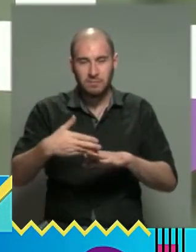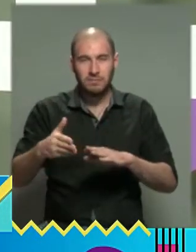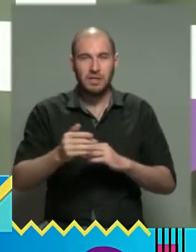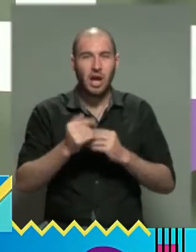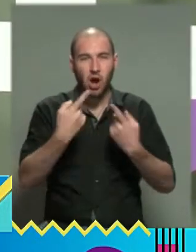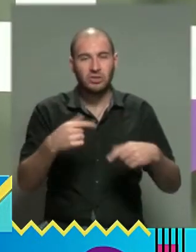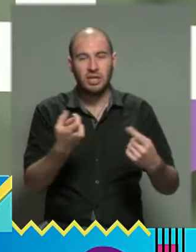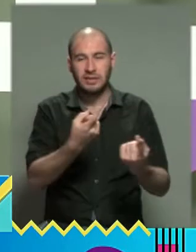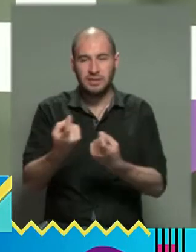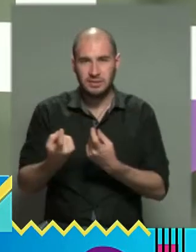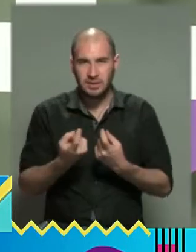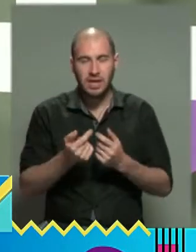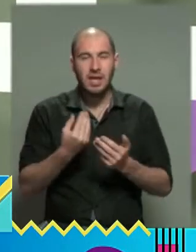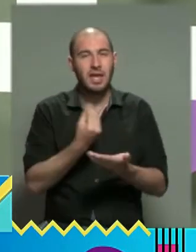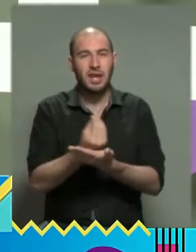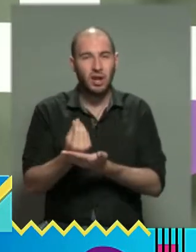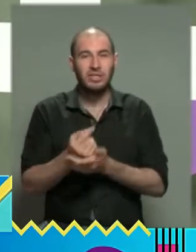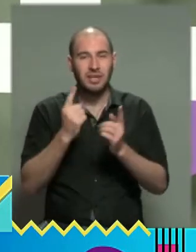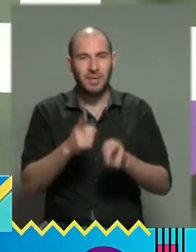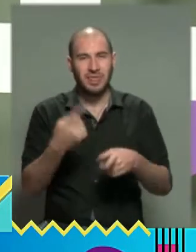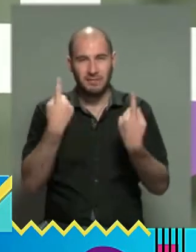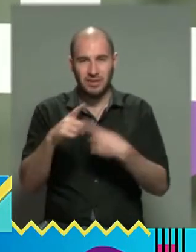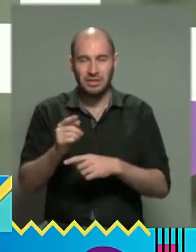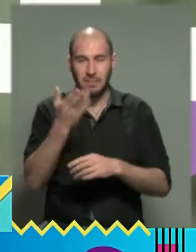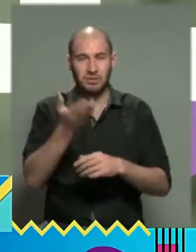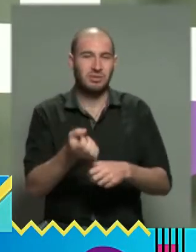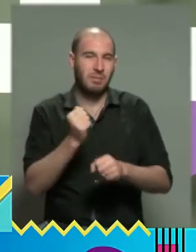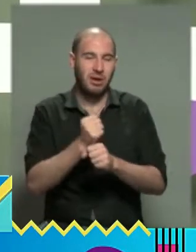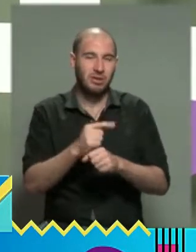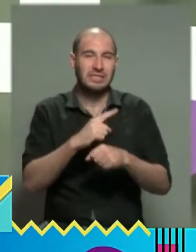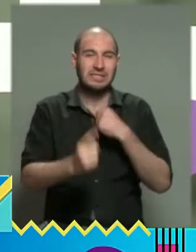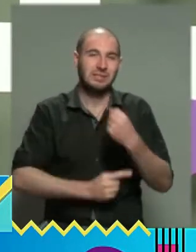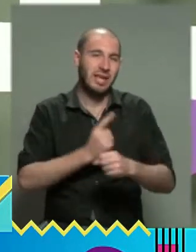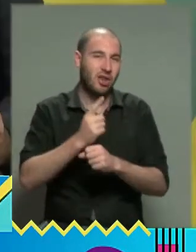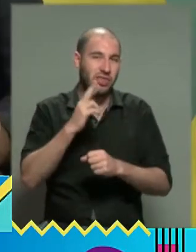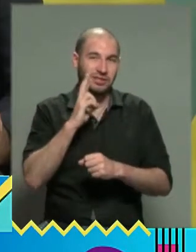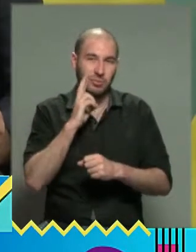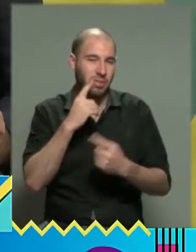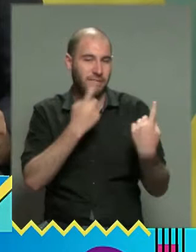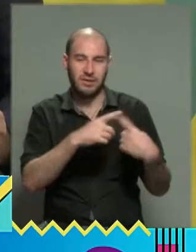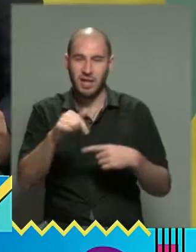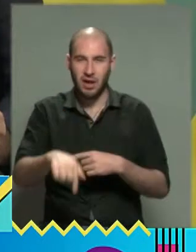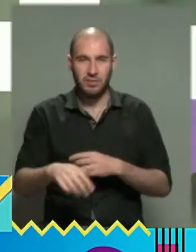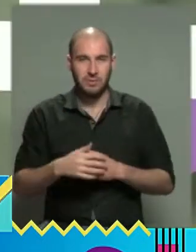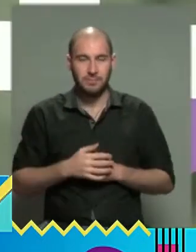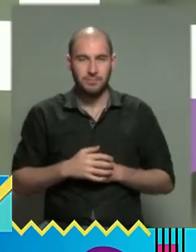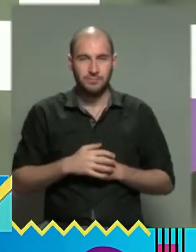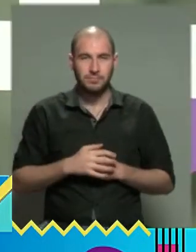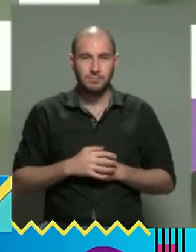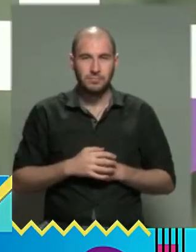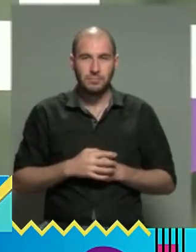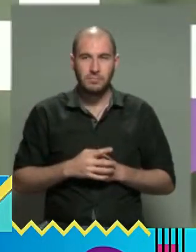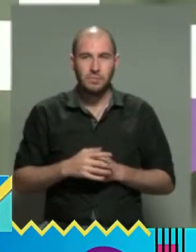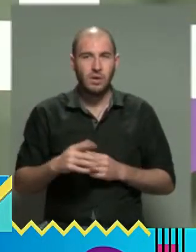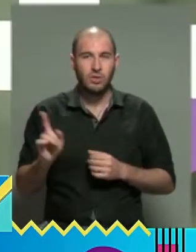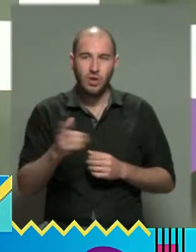las necesidades y los roles también se vuelven distintos. El trabajador del siglo XIX no es el mismo el de ahora, tiene obviamente que